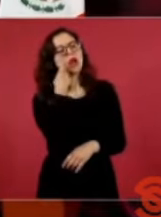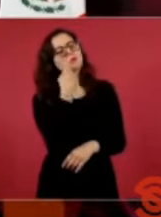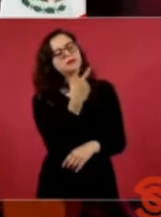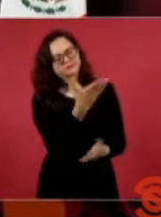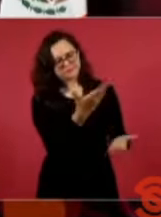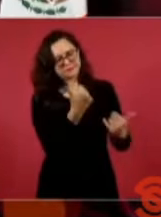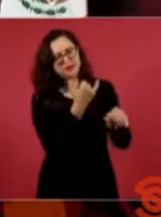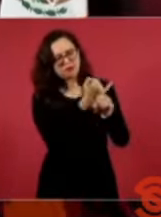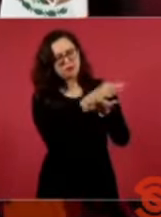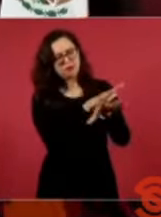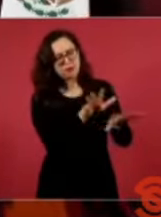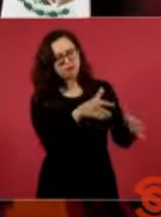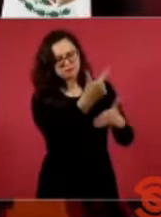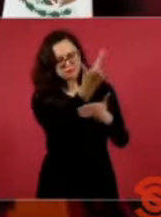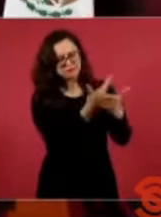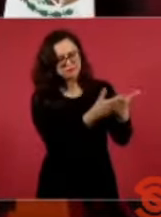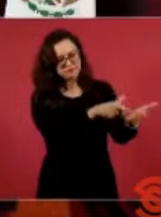viáticos,